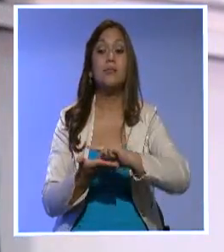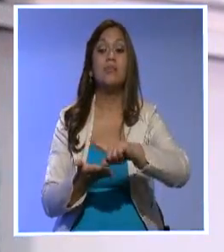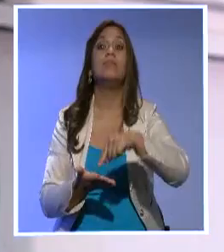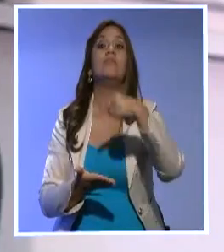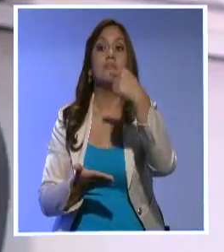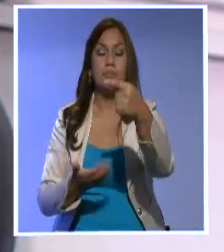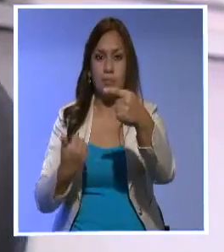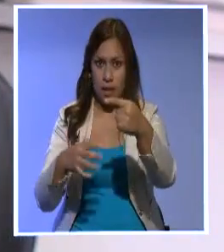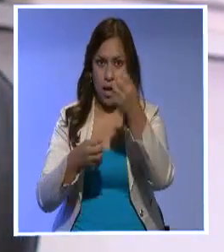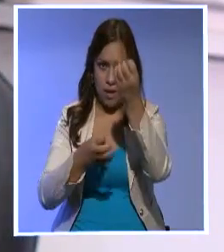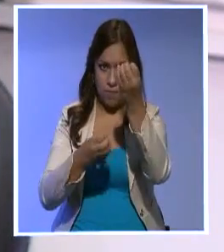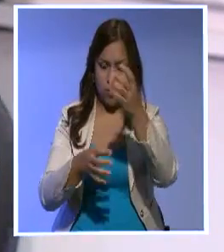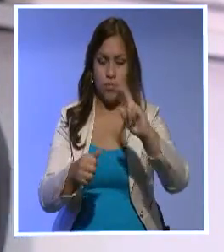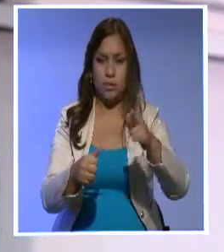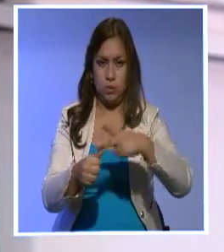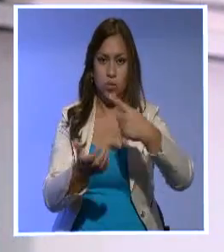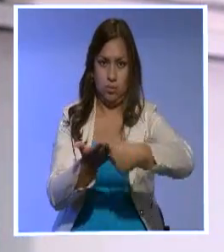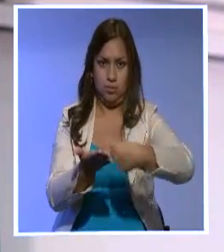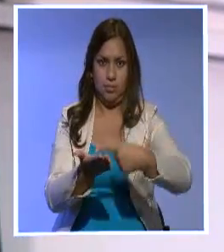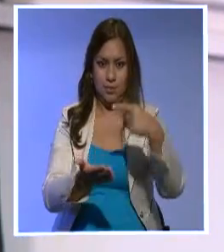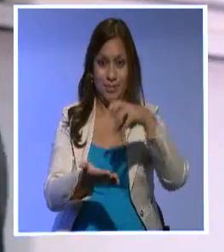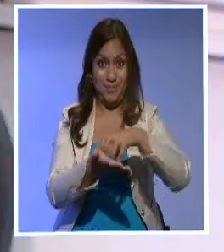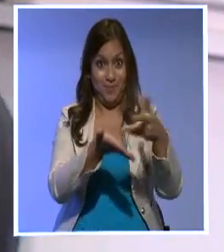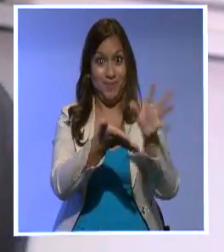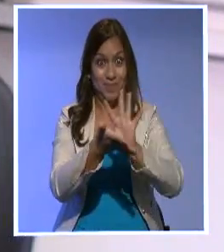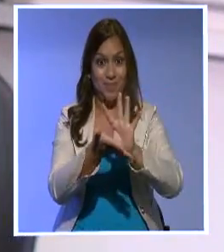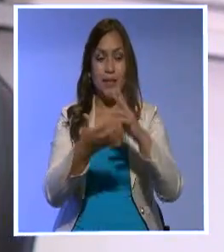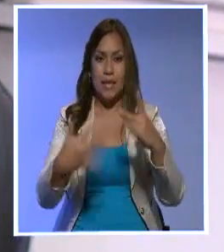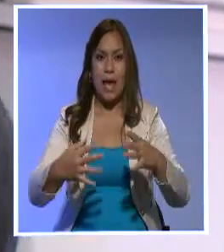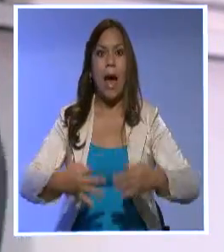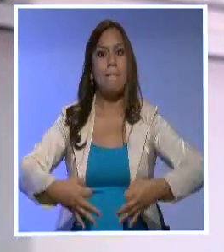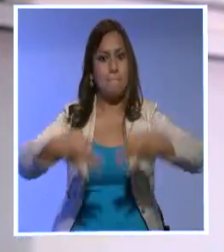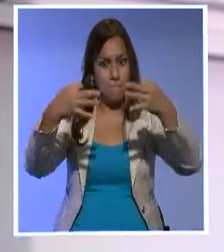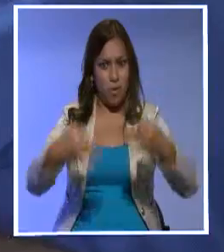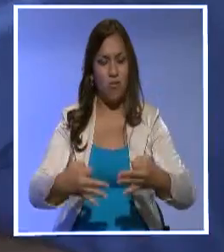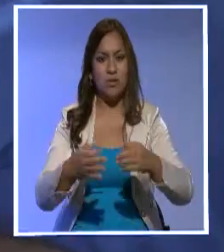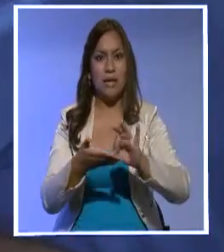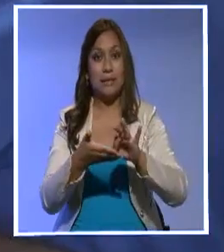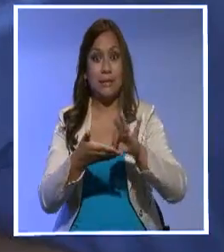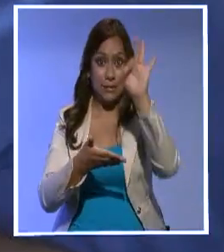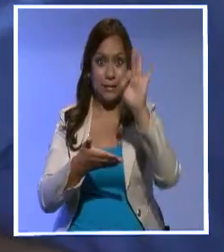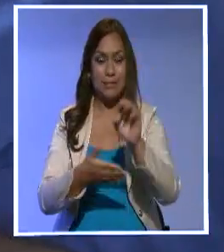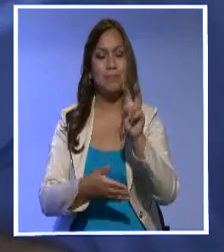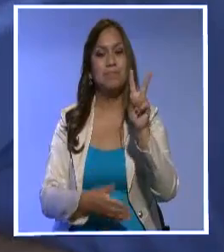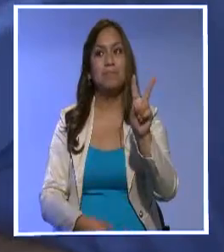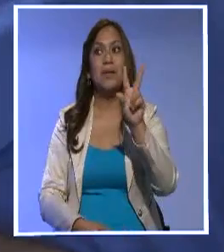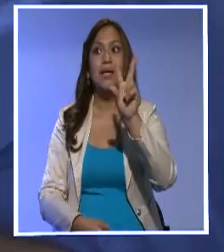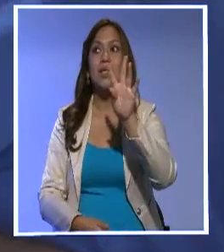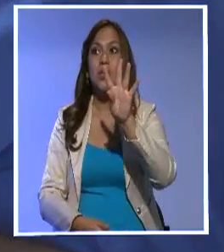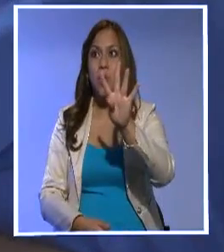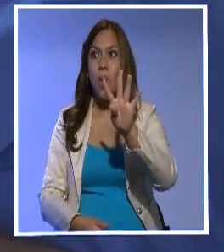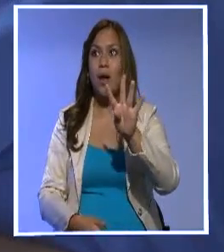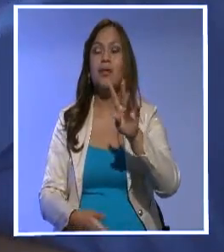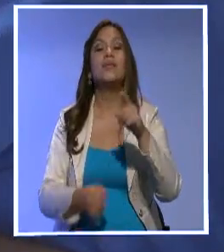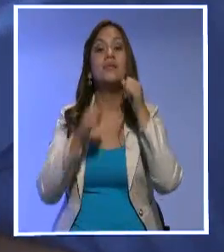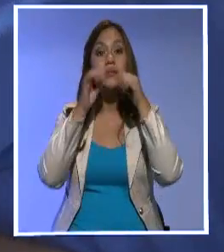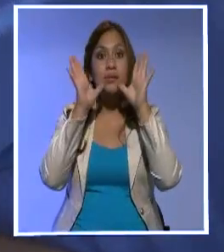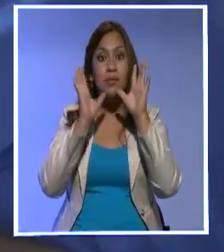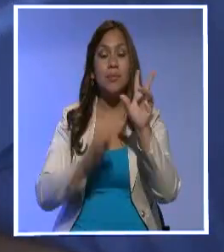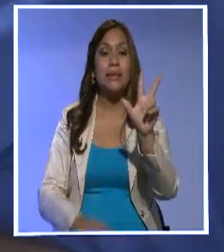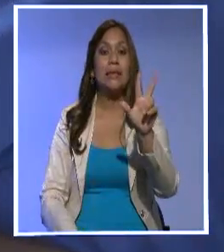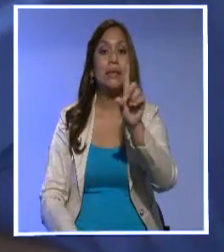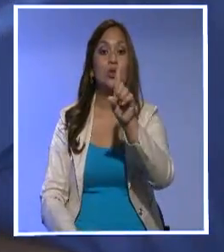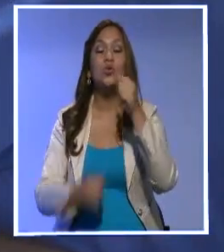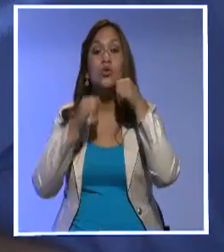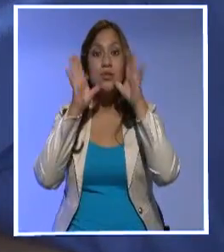tengamos el informe para segundo debate en el pleno para que entre dije en vigencia y ya desde el 24 de diciembre y el 31 de diciembre de tal manera que la